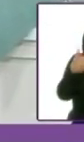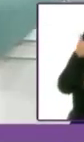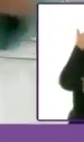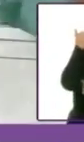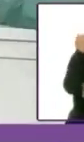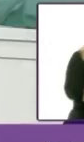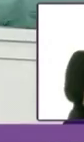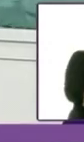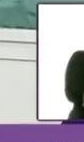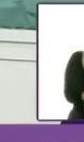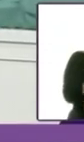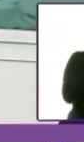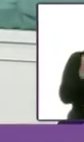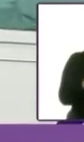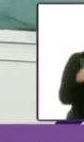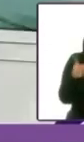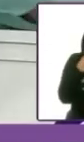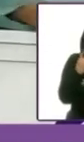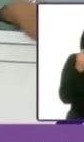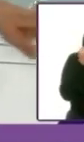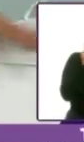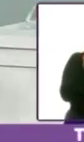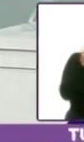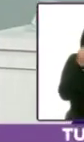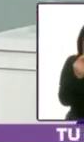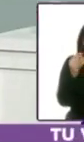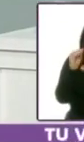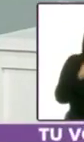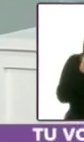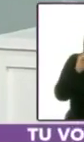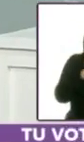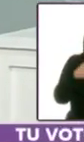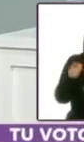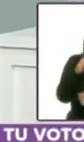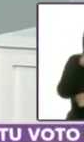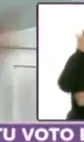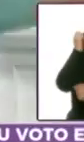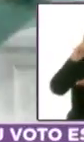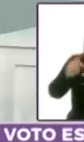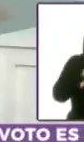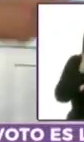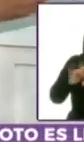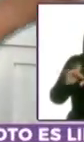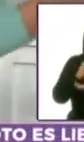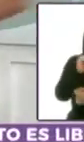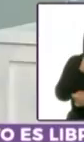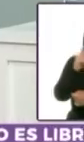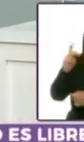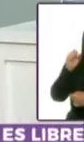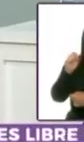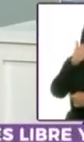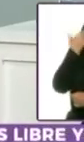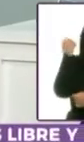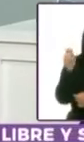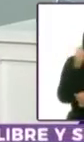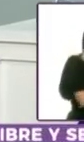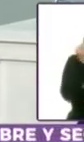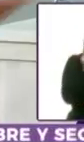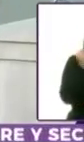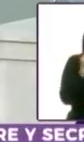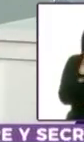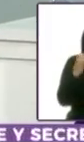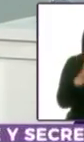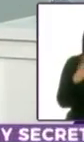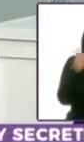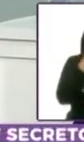mucha solidez a la campaña de Morena, no confiarse nada más en decir, pues estamos ahí colgándonos de Andrés